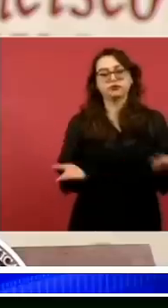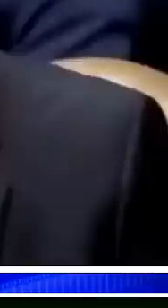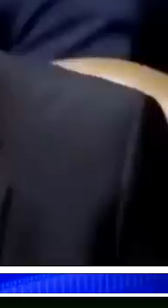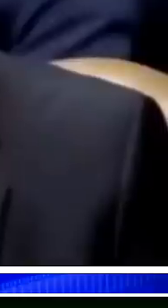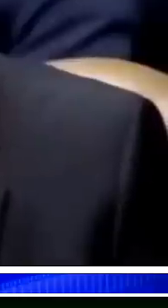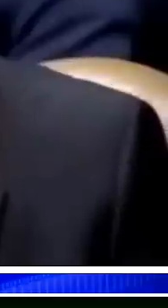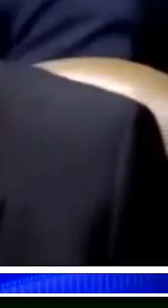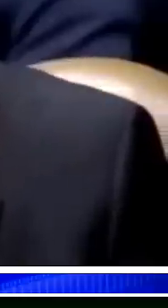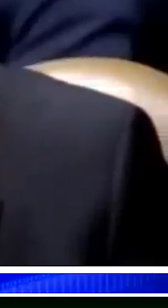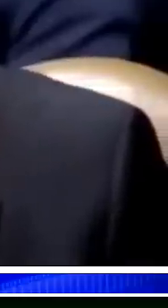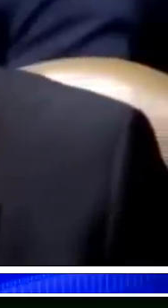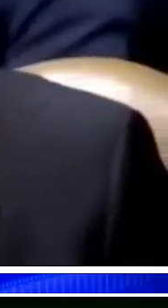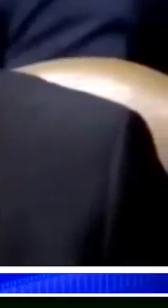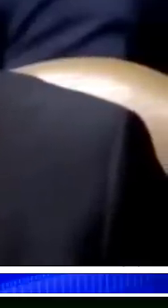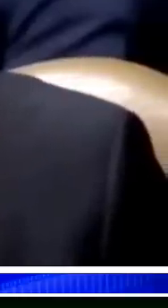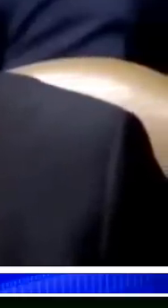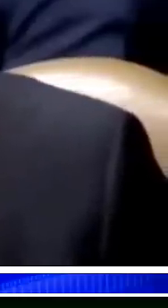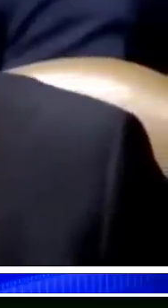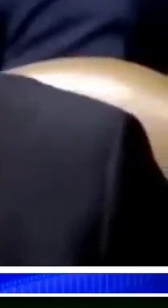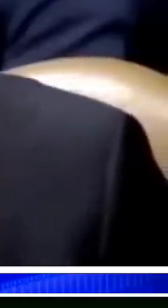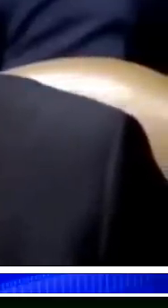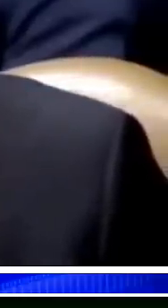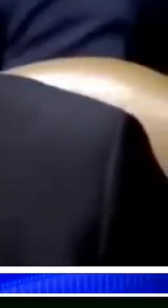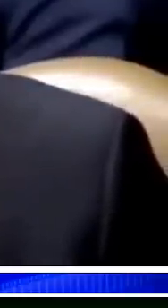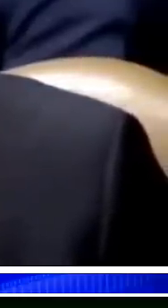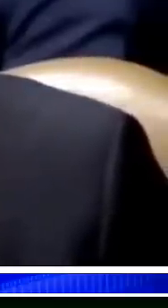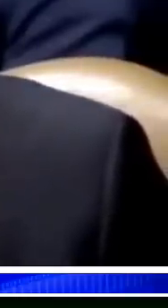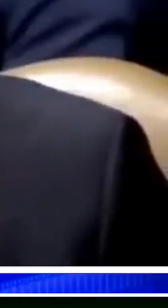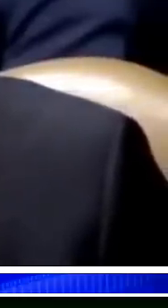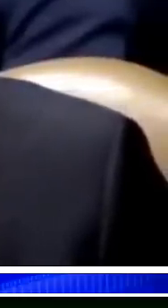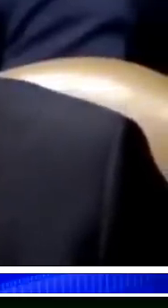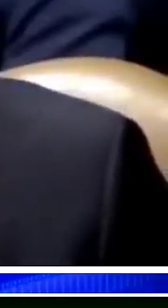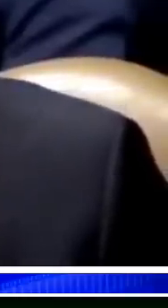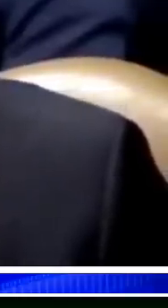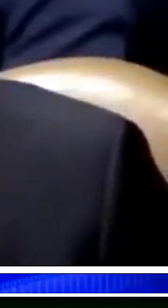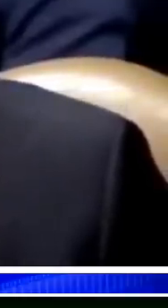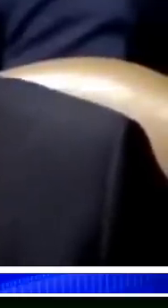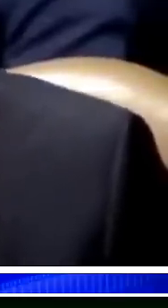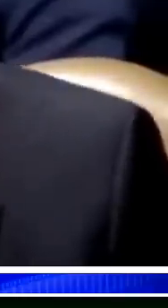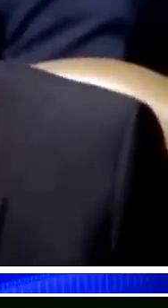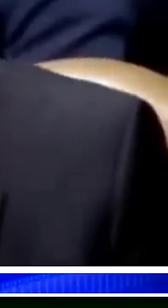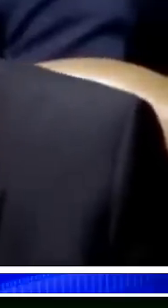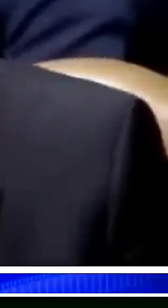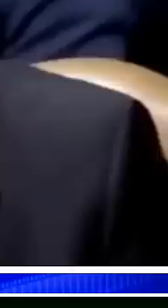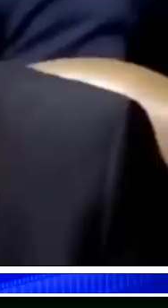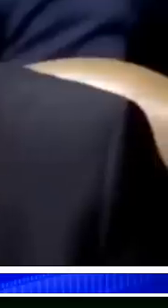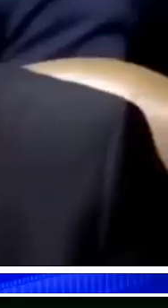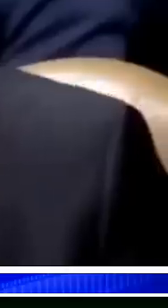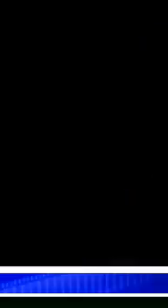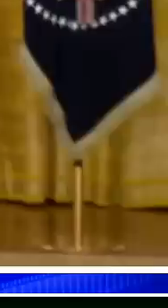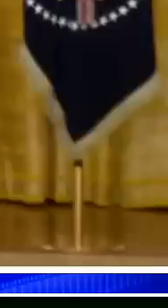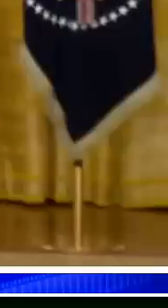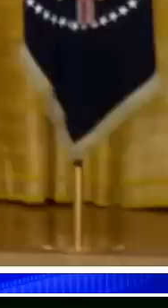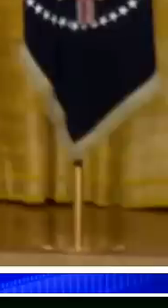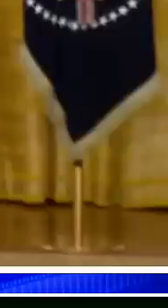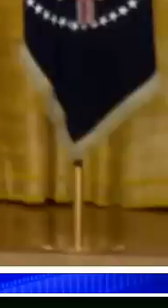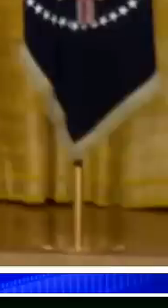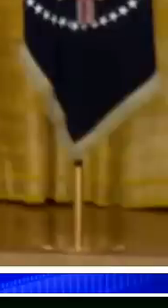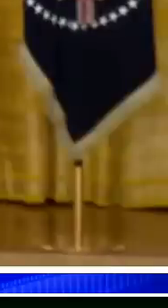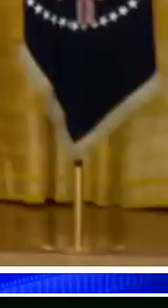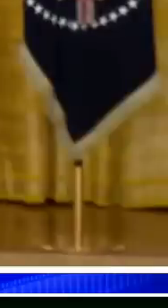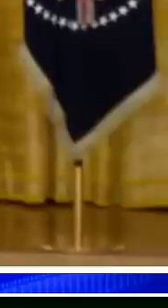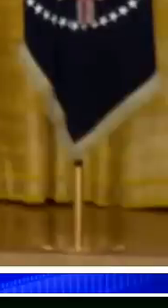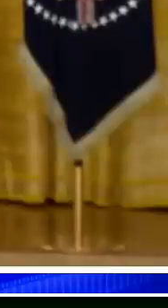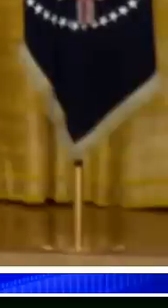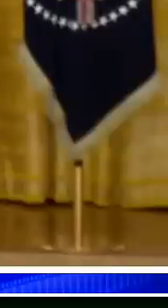los Estados Unidos. Pero no solo esto, también el presidente aprovechó para sacar duros contundentes sobre la economía mexicana y la manera en la que